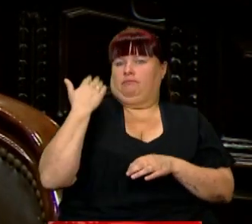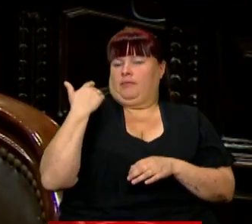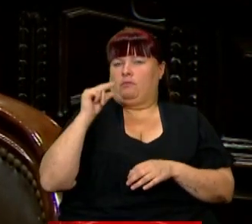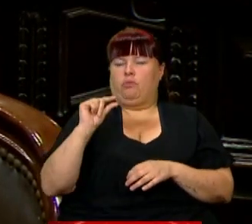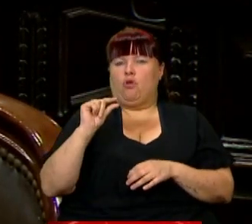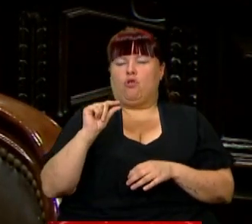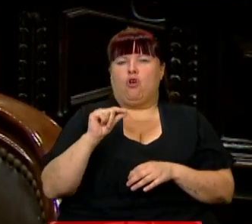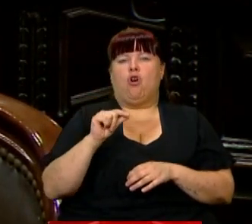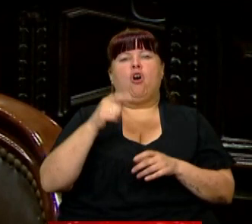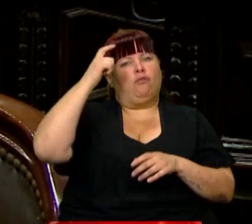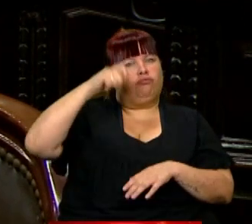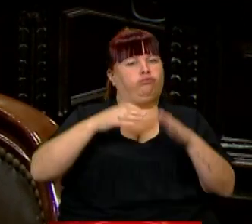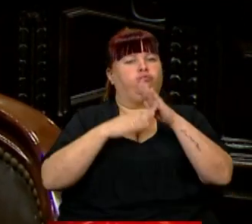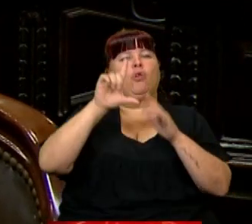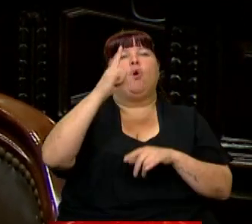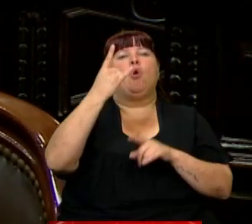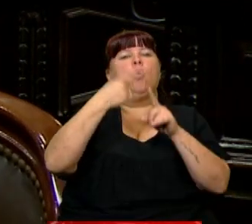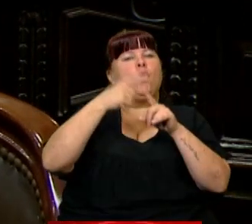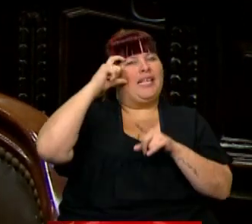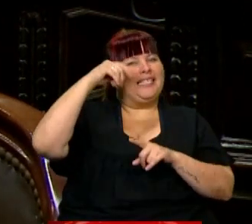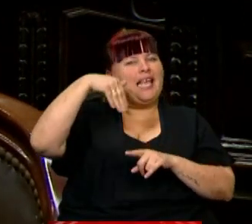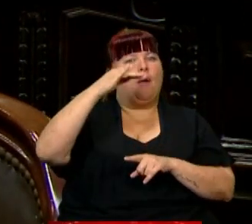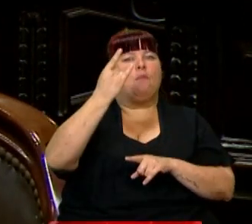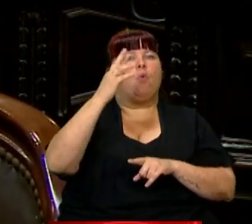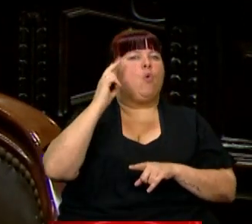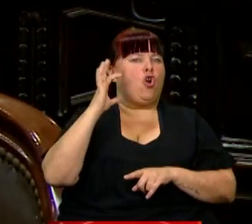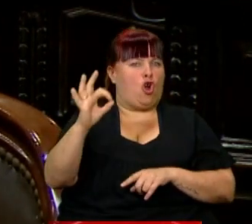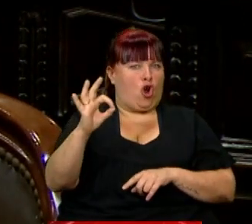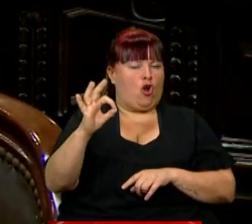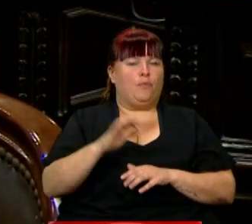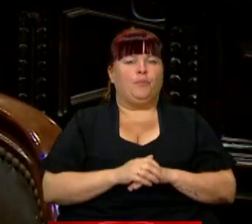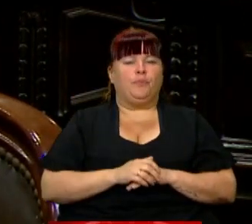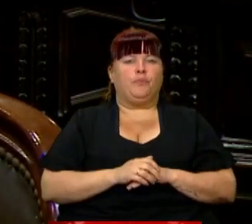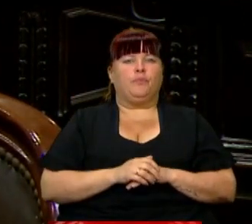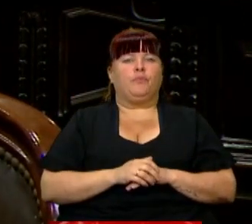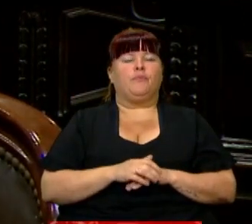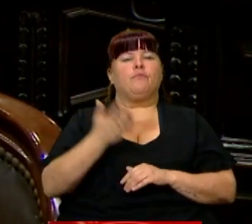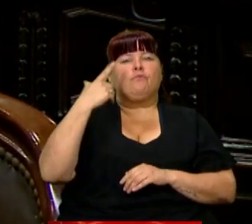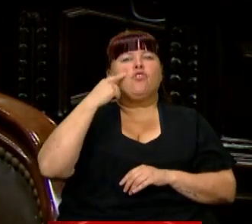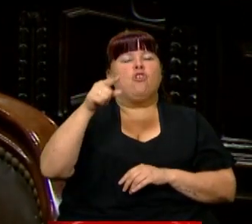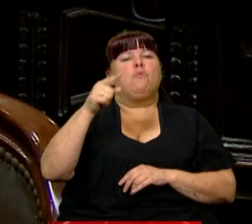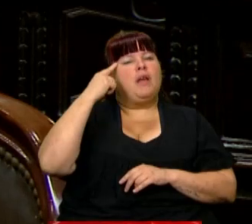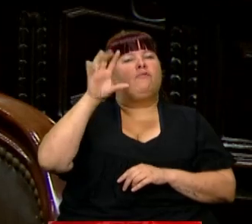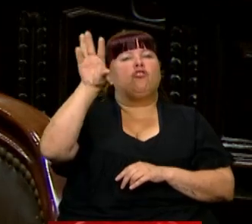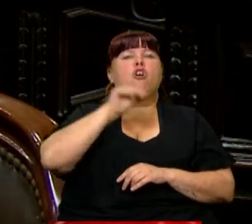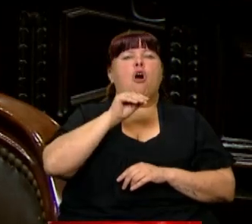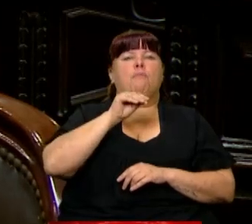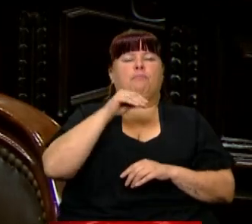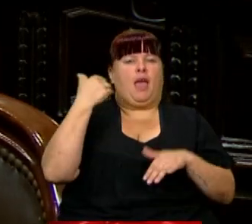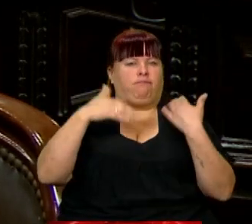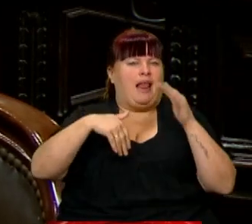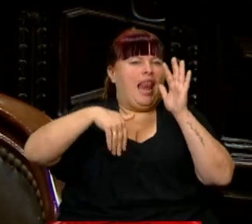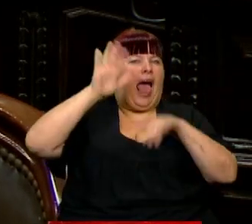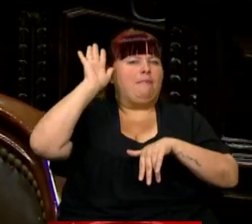recientemente por el Tribunal de Luxemburgo. Fue o es el criterio adoptado por la